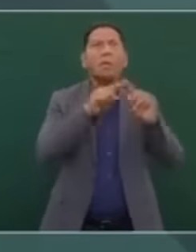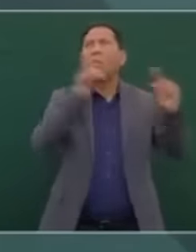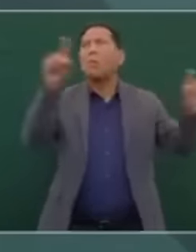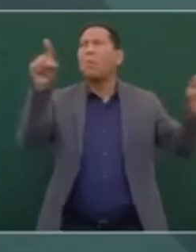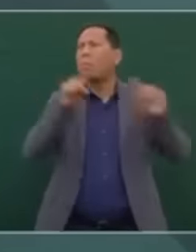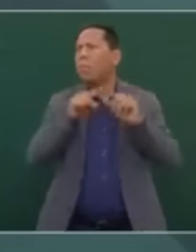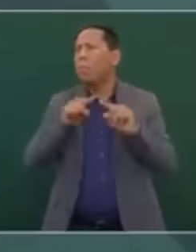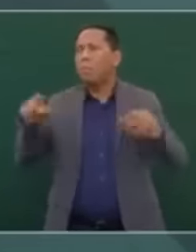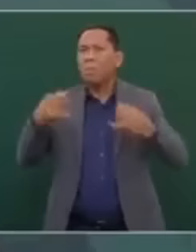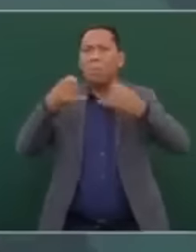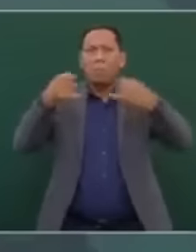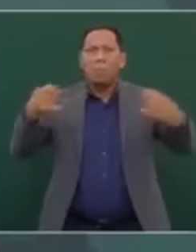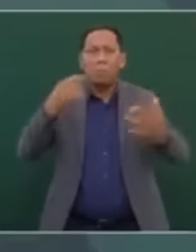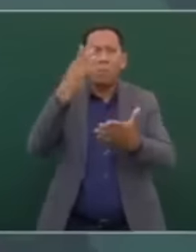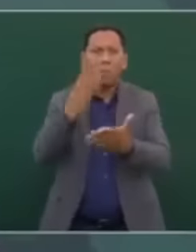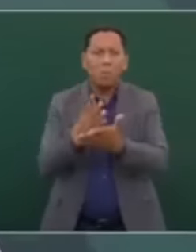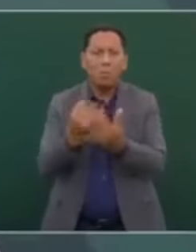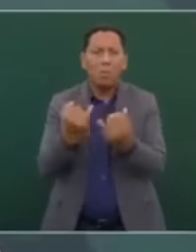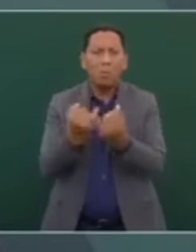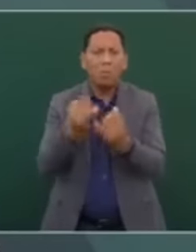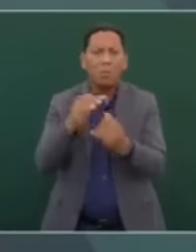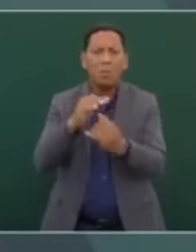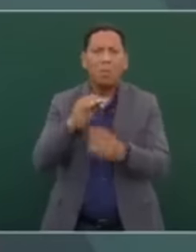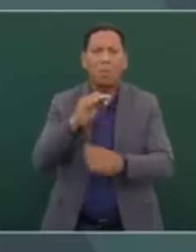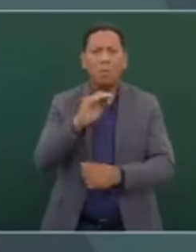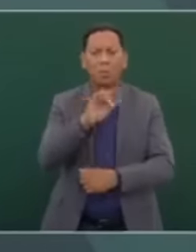sino lo que se llama la última milla.